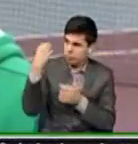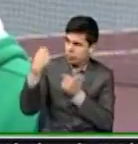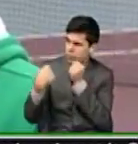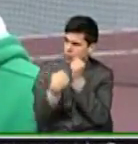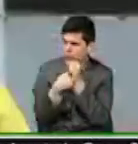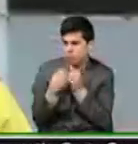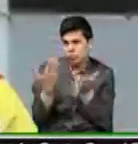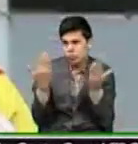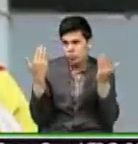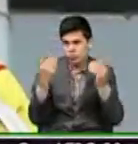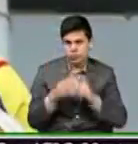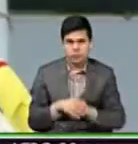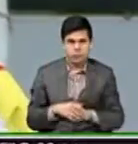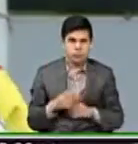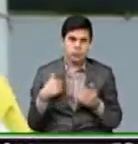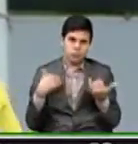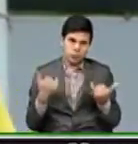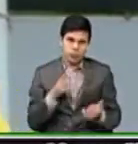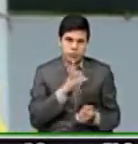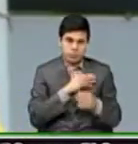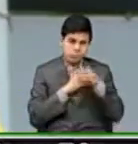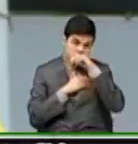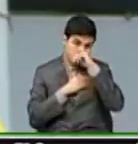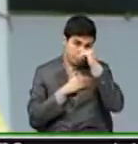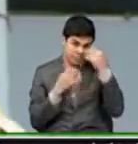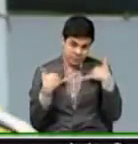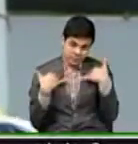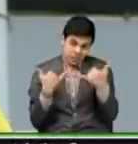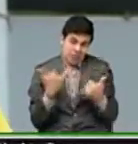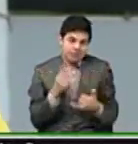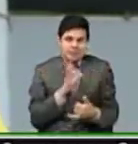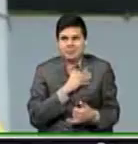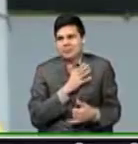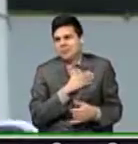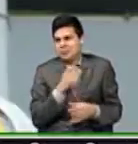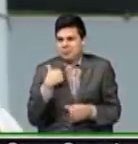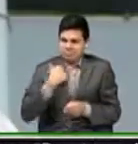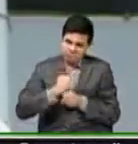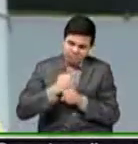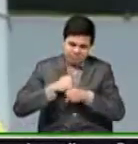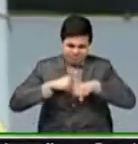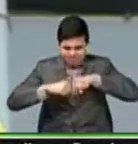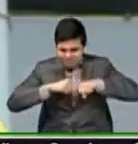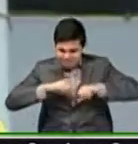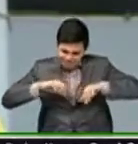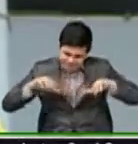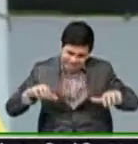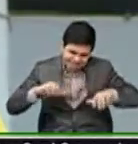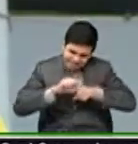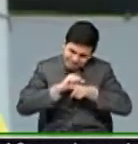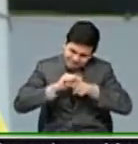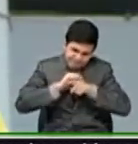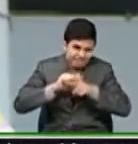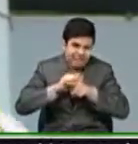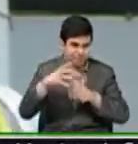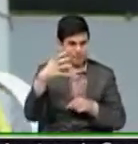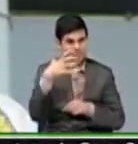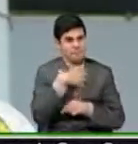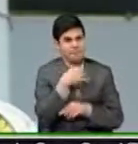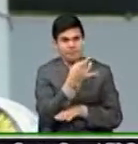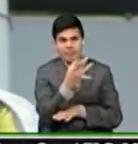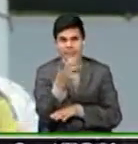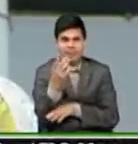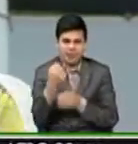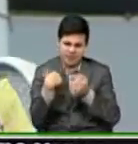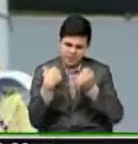gracias a esto me siento muy feliz muy orgullosa porque he trabajado por esto he quedado de campeona me he